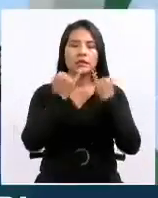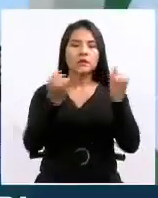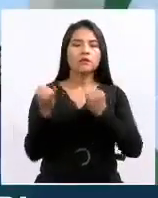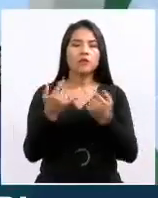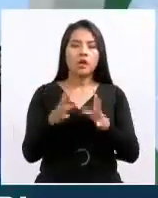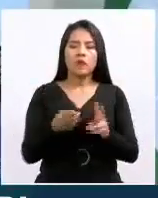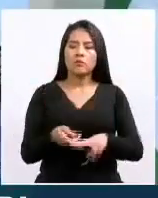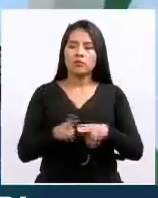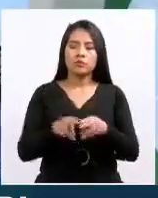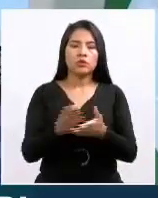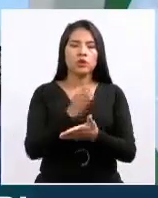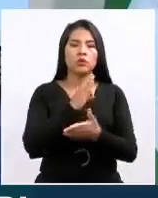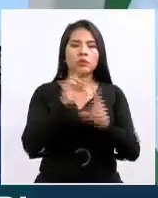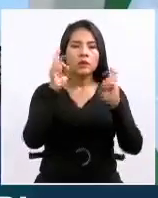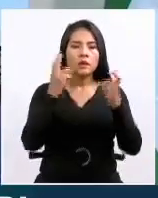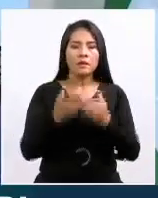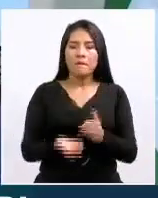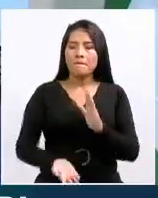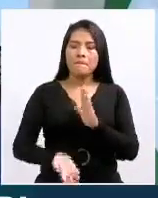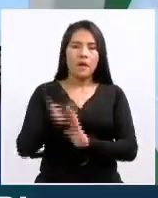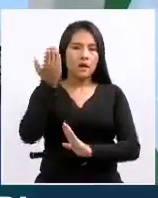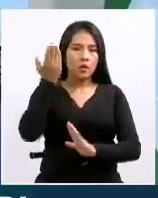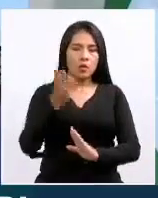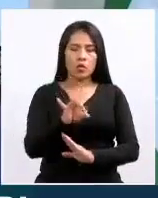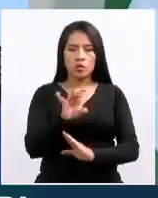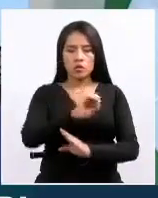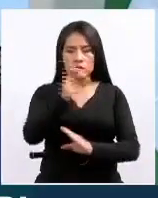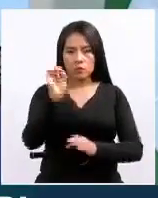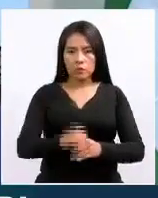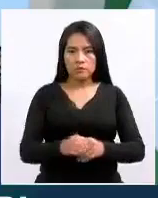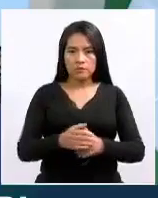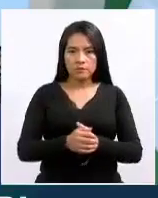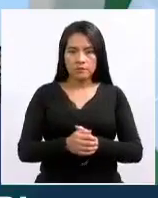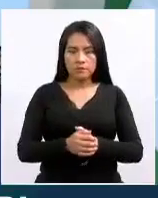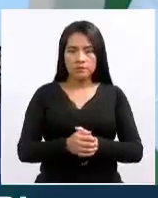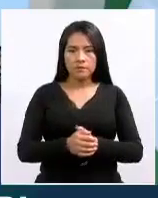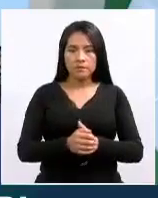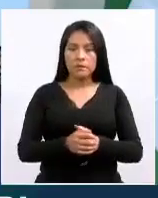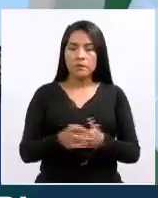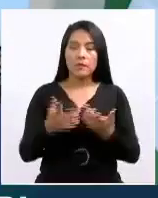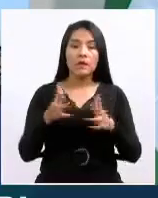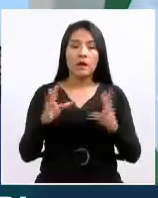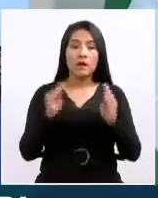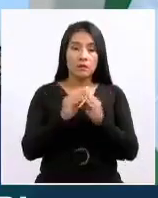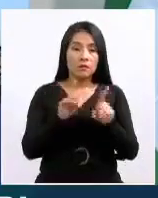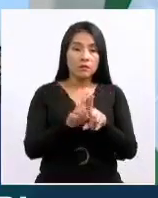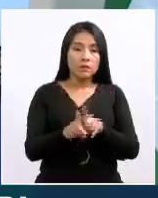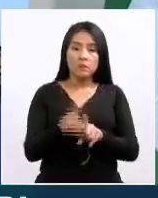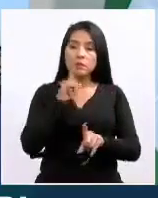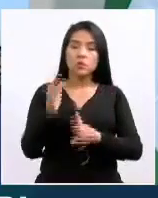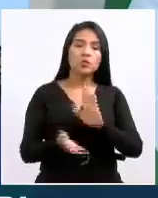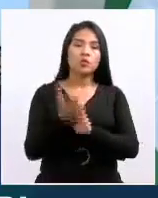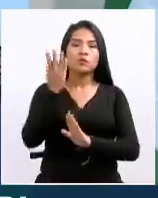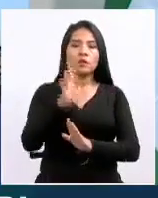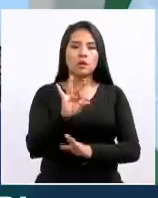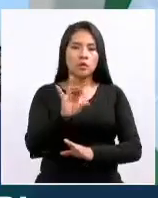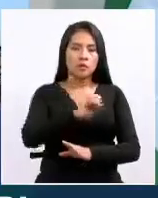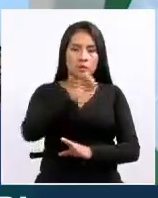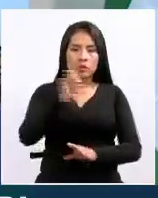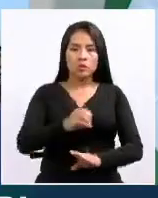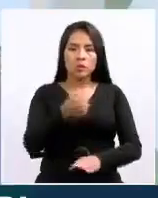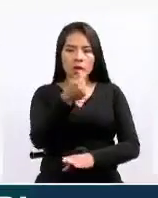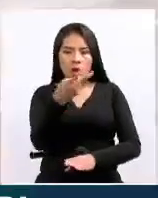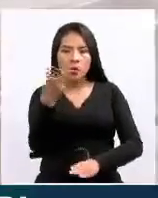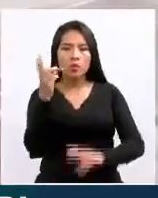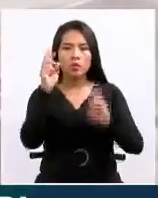de recuperación mayor al 80% e incluso superiores al 90% en algunos